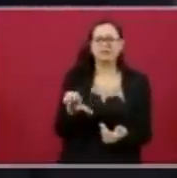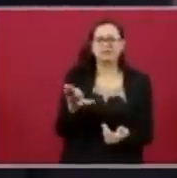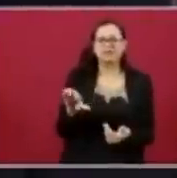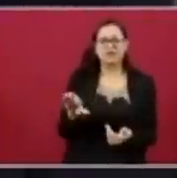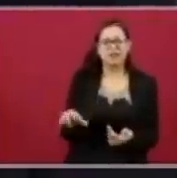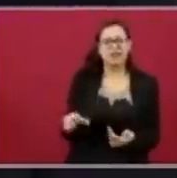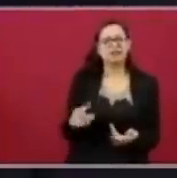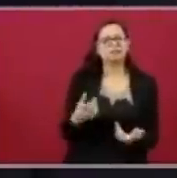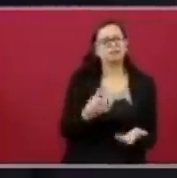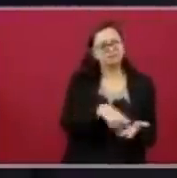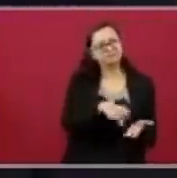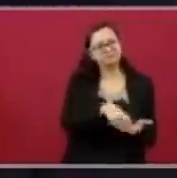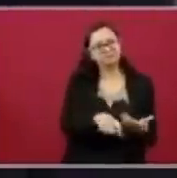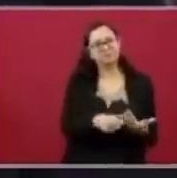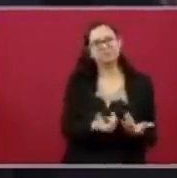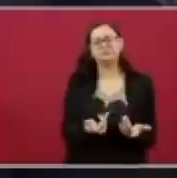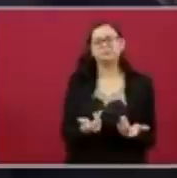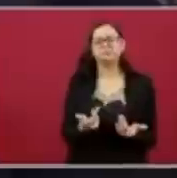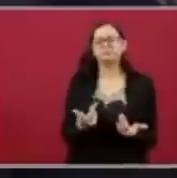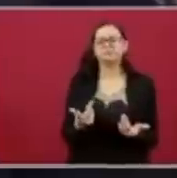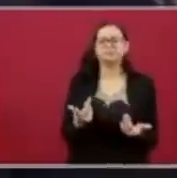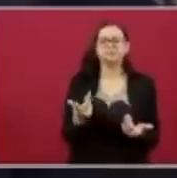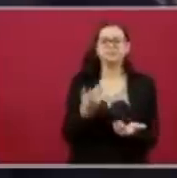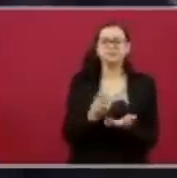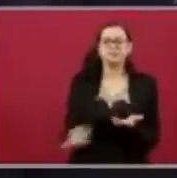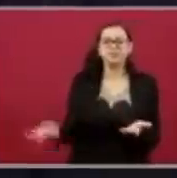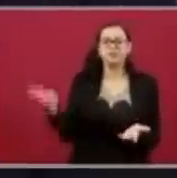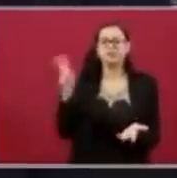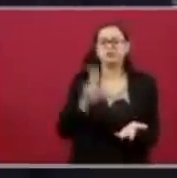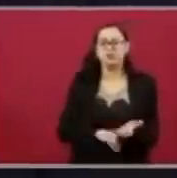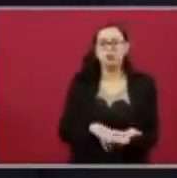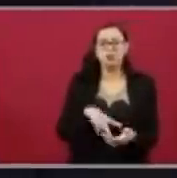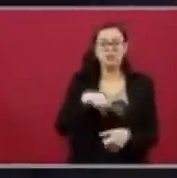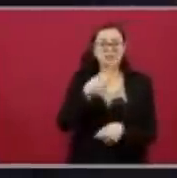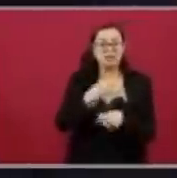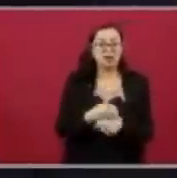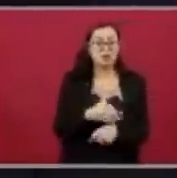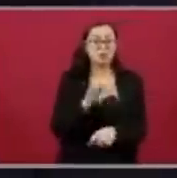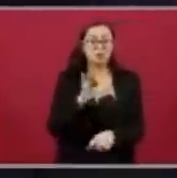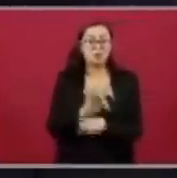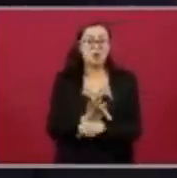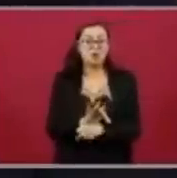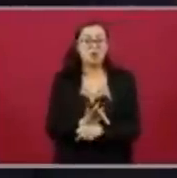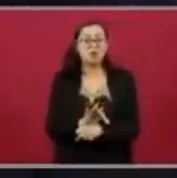Electricidad, hasta con pago de subsidio